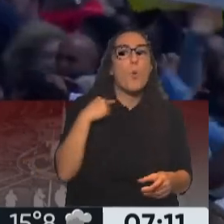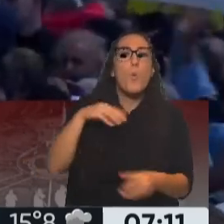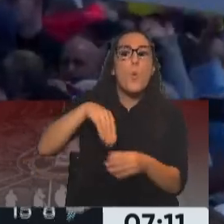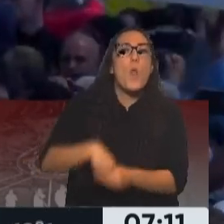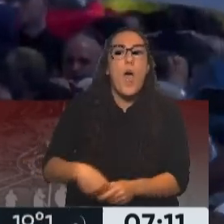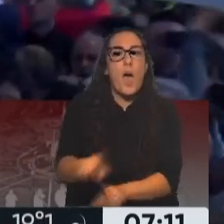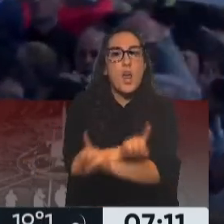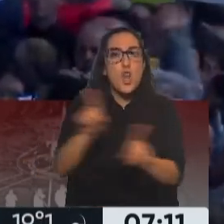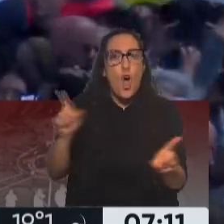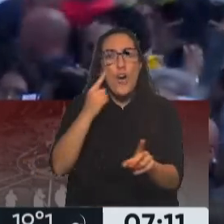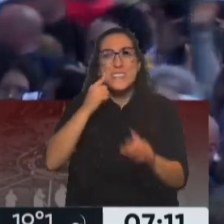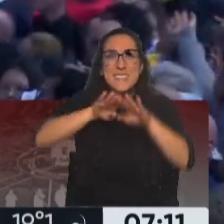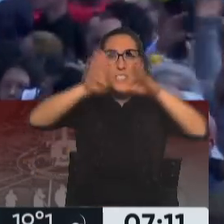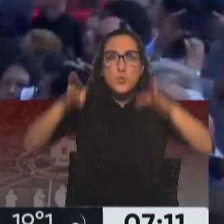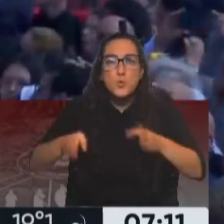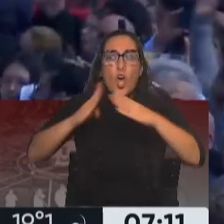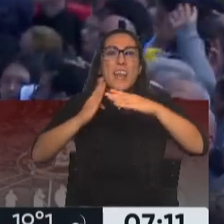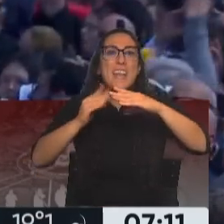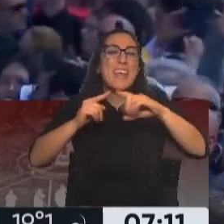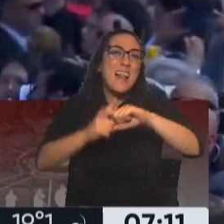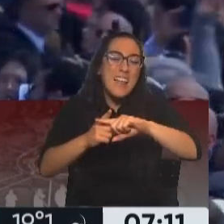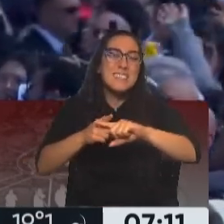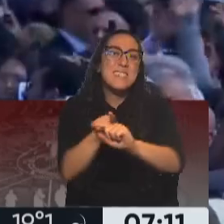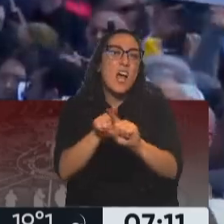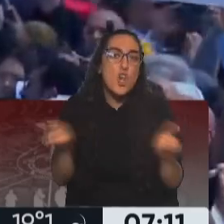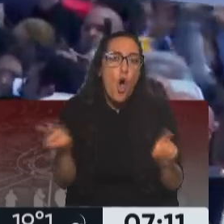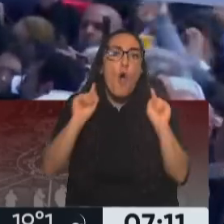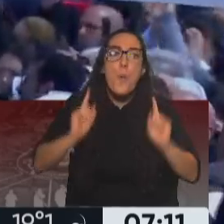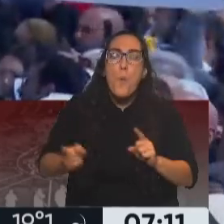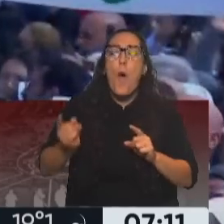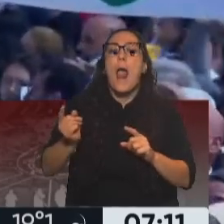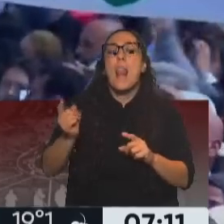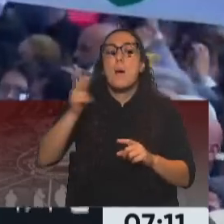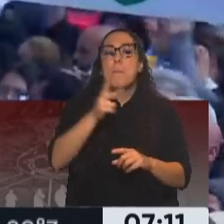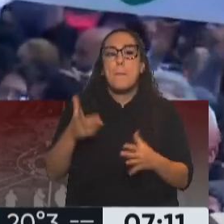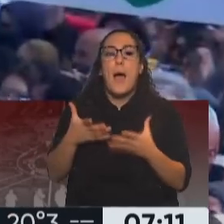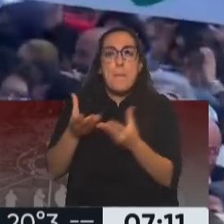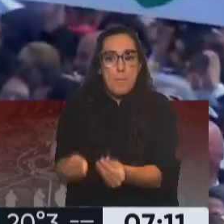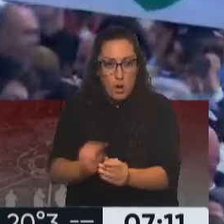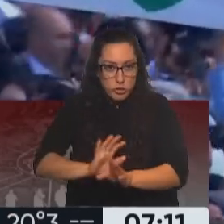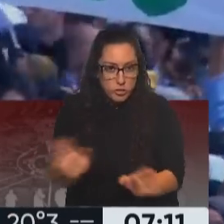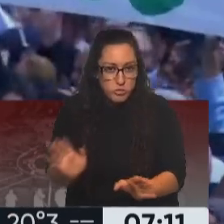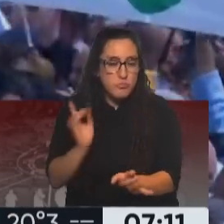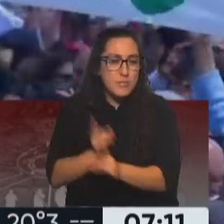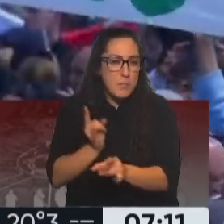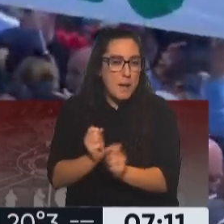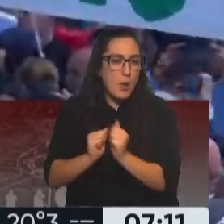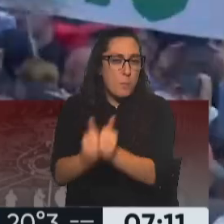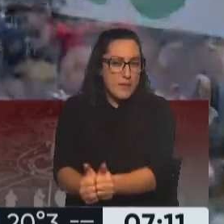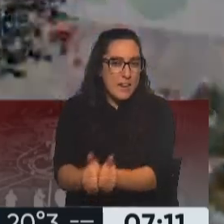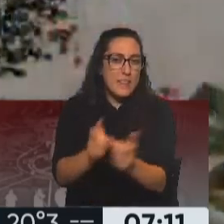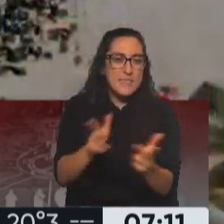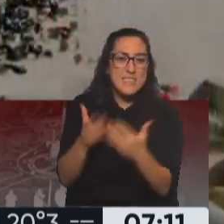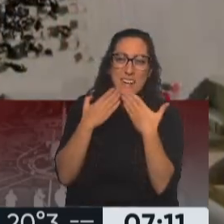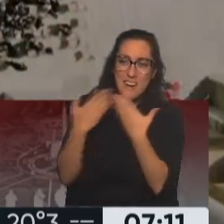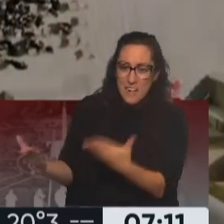de la institucionalidad de la Iglesia, pero que lo acompañaron en todo momento y a quien él siempre se manifestó agradecido. ¿Puede ser que